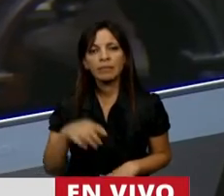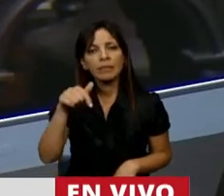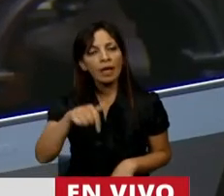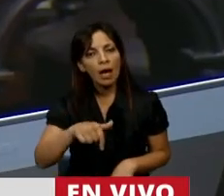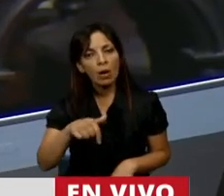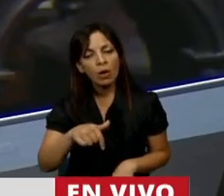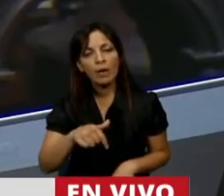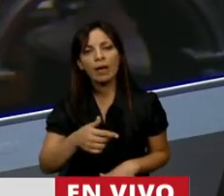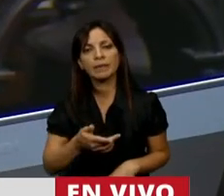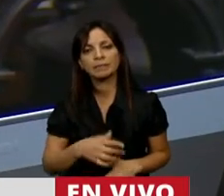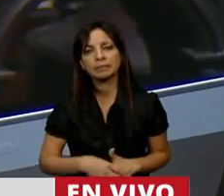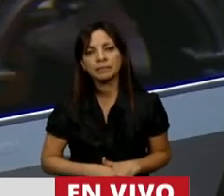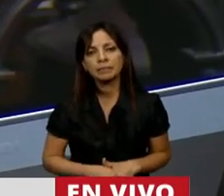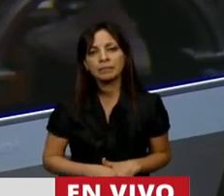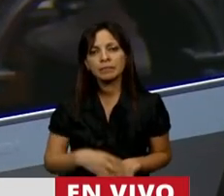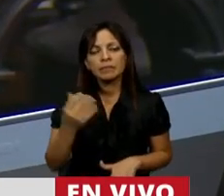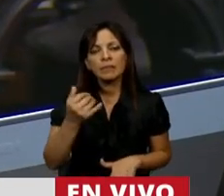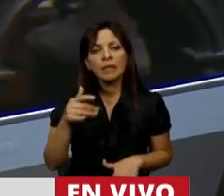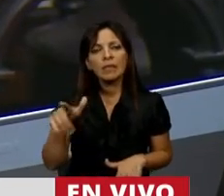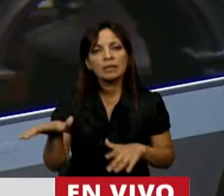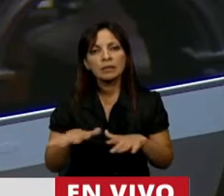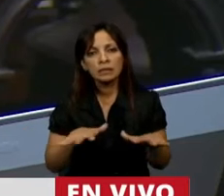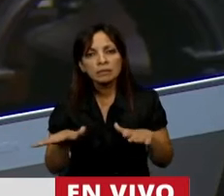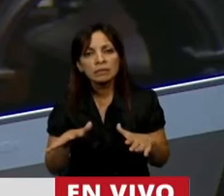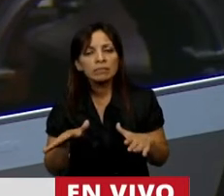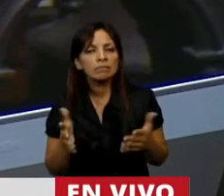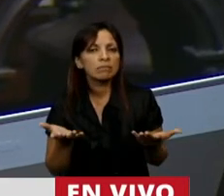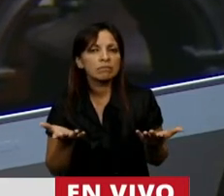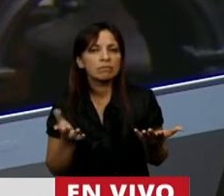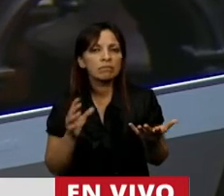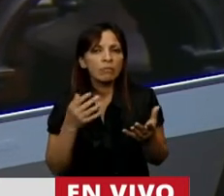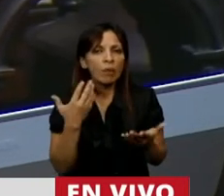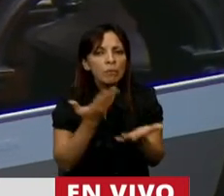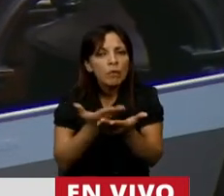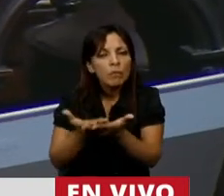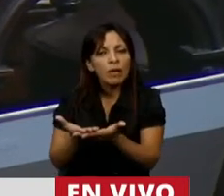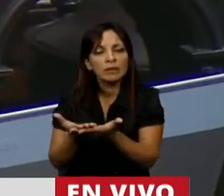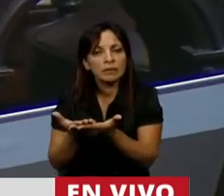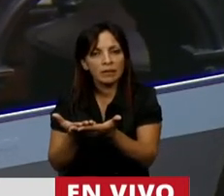Estamos frente a ese tipo de iniciativa que